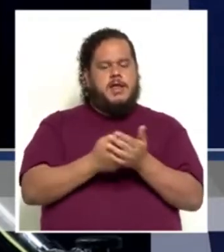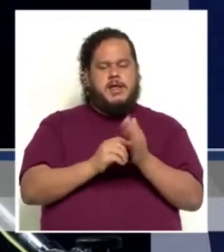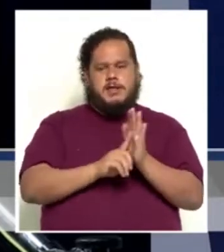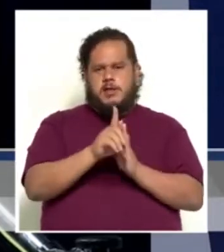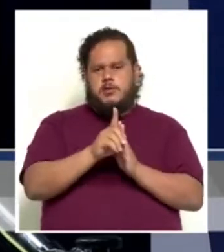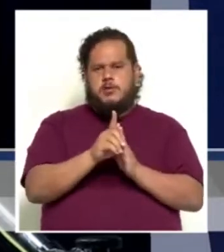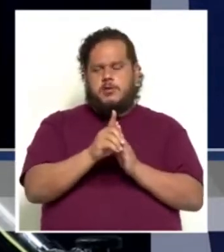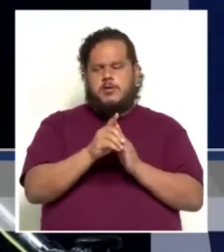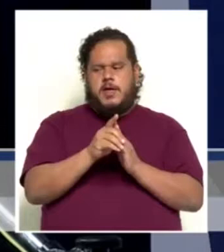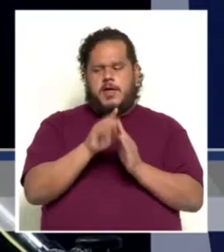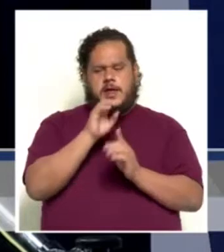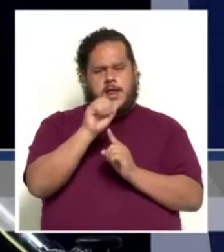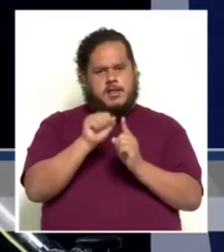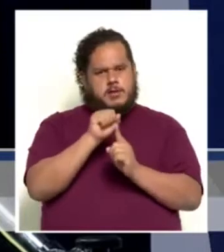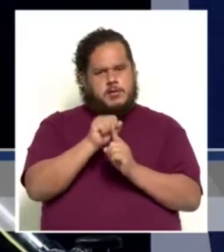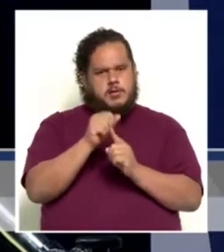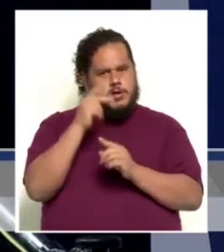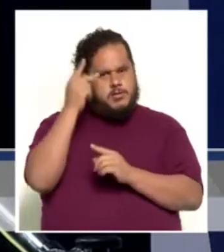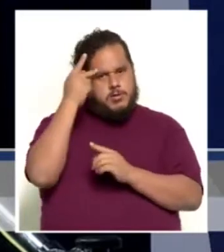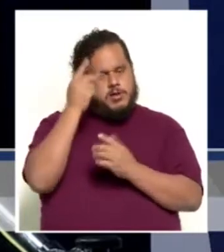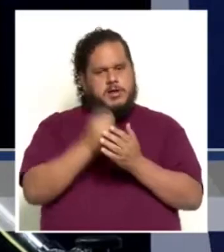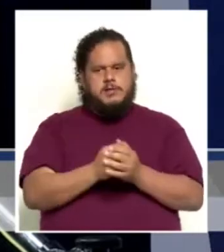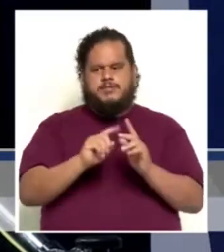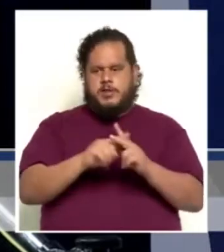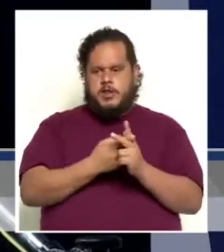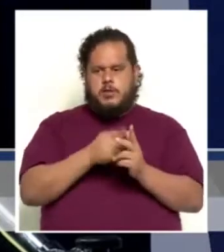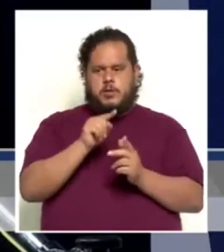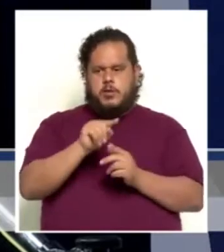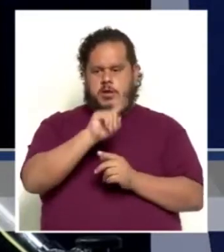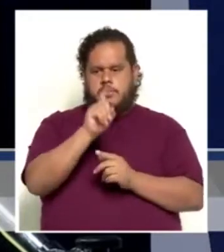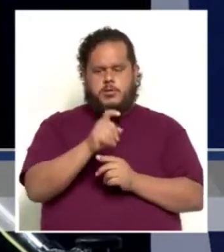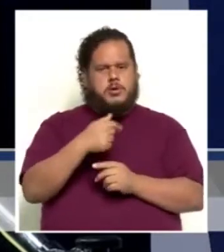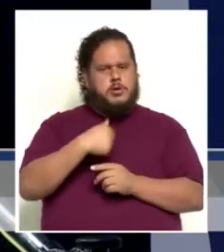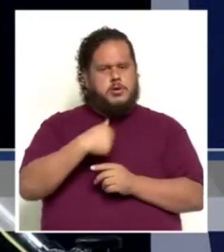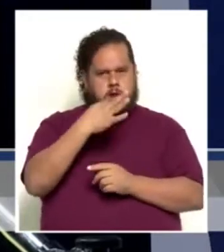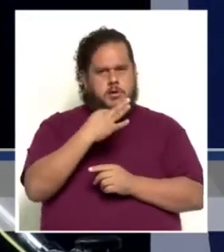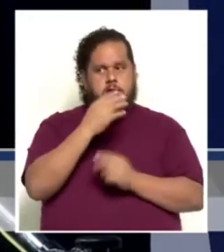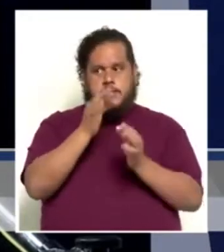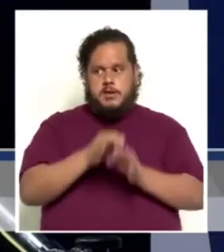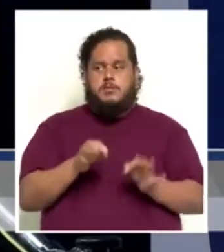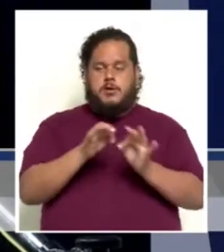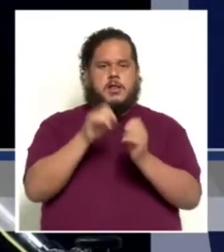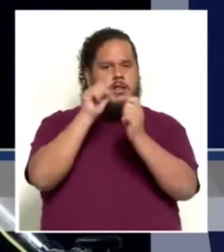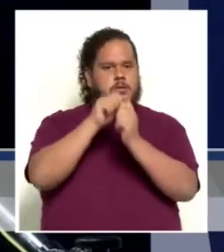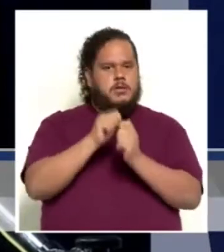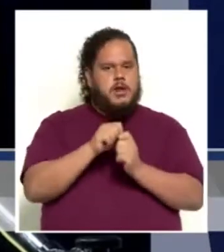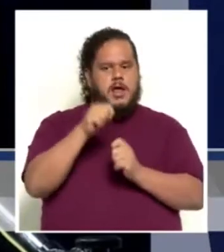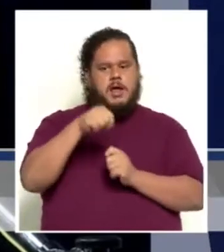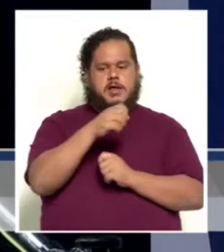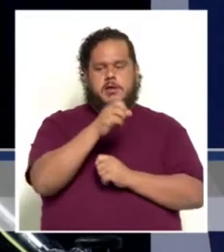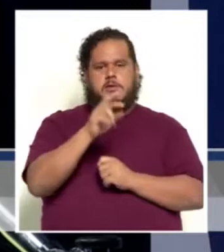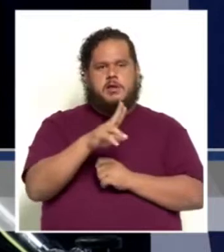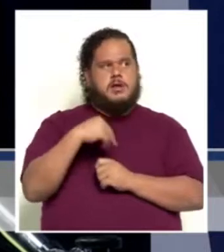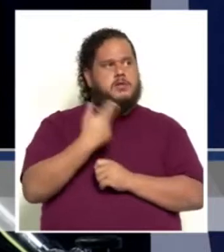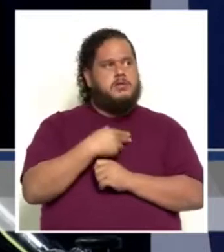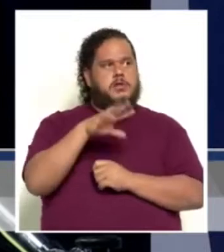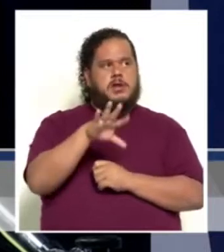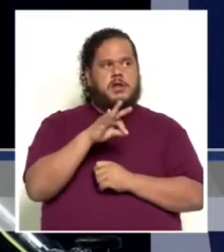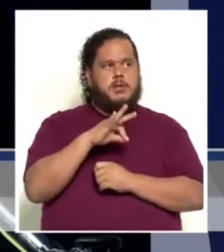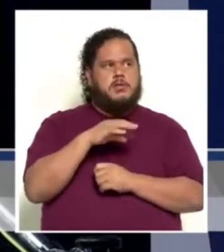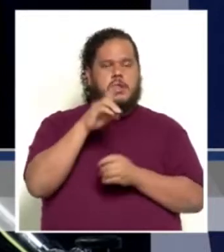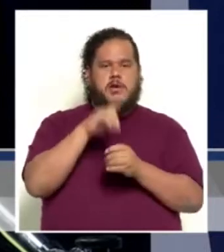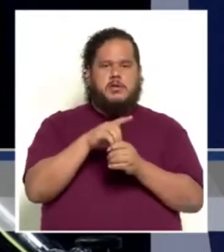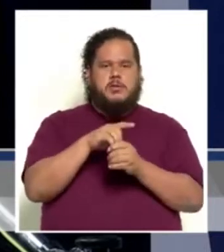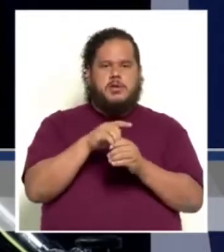políticos. Iniciando con esta pregunta, creo que es importante puntualizar sobre que en Costa Rica elegimos a los diputados en